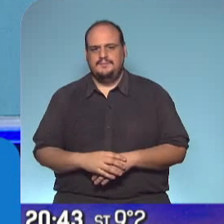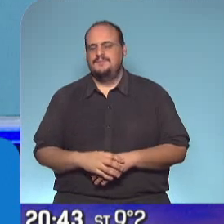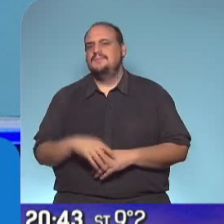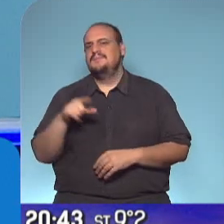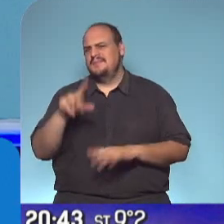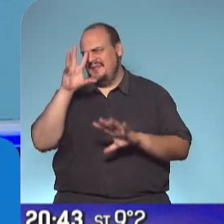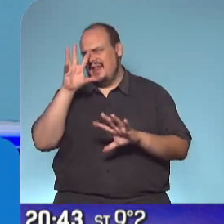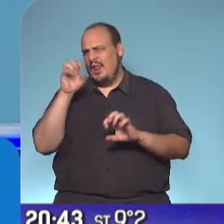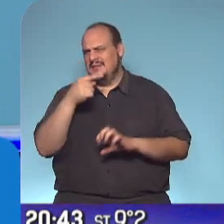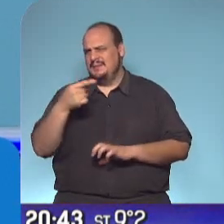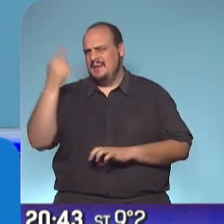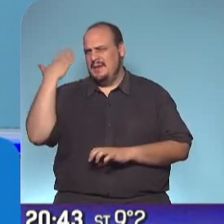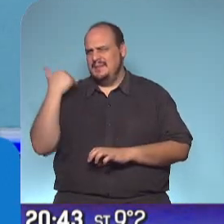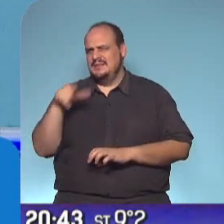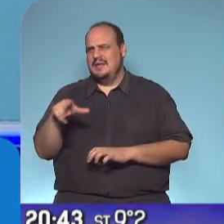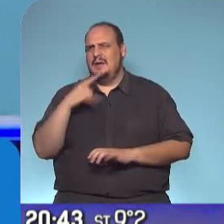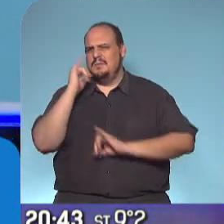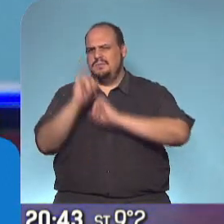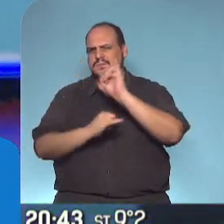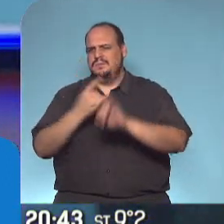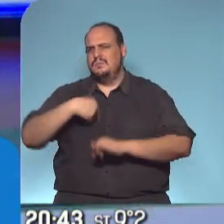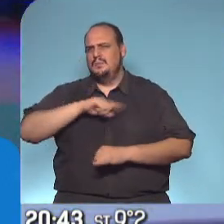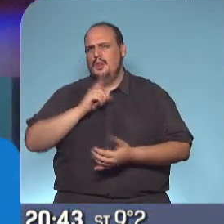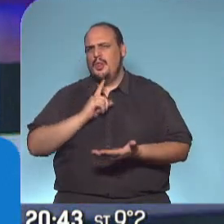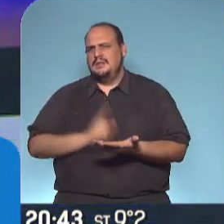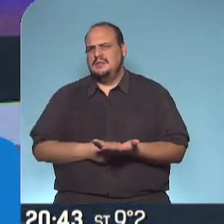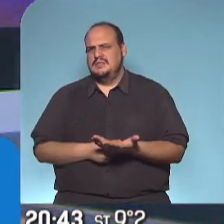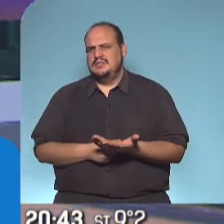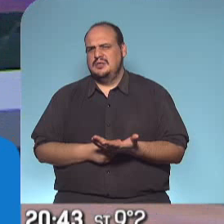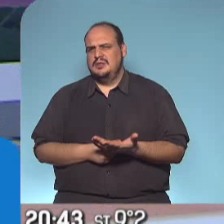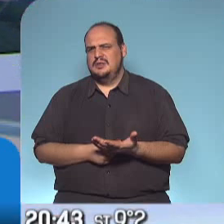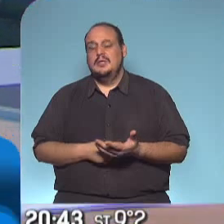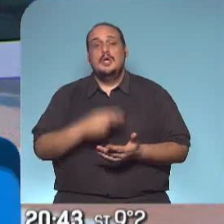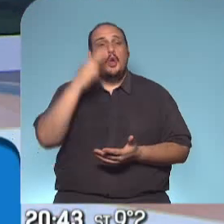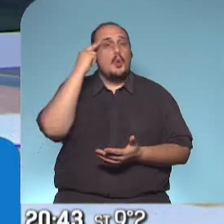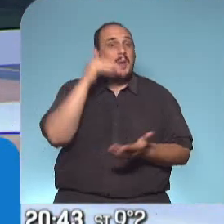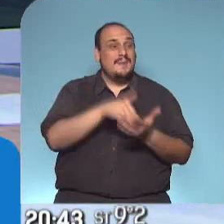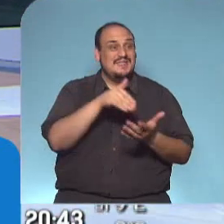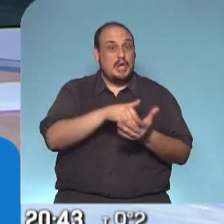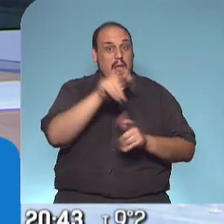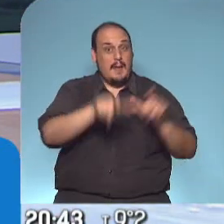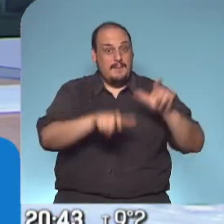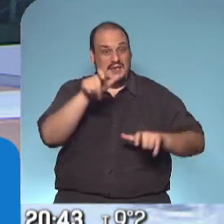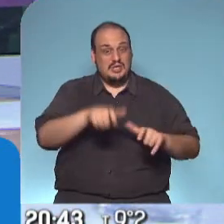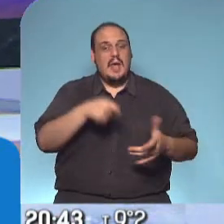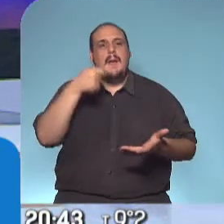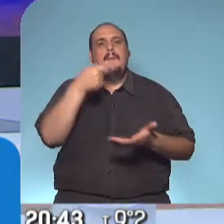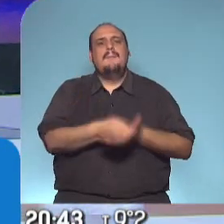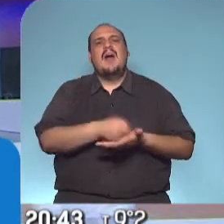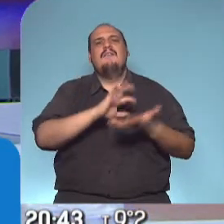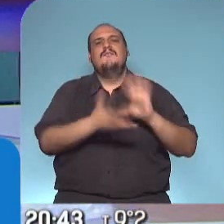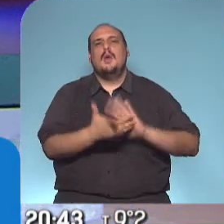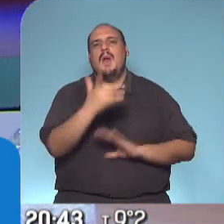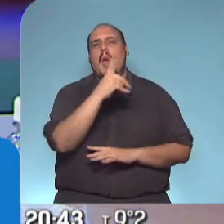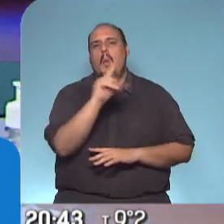la semana pasada les contábamos que hemos tomado esta decisión de pagar a los casi 9 millones de argentinos y argentinas a través de una cuenta